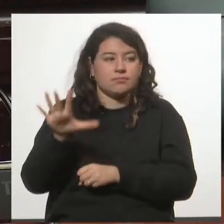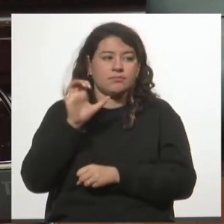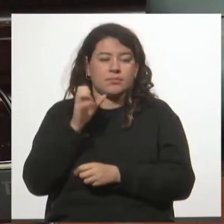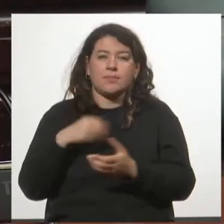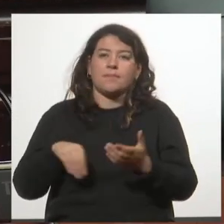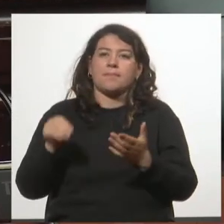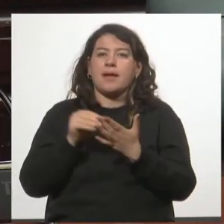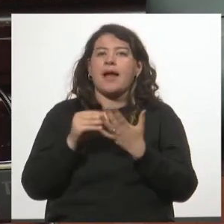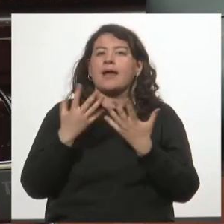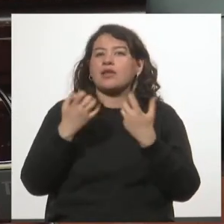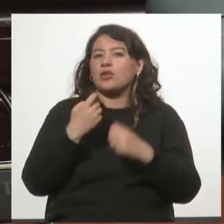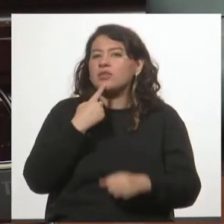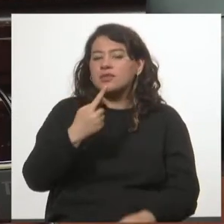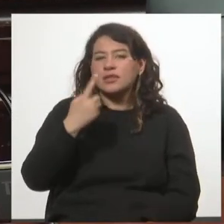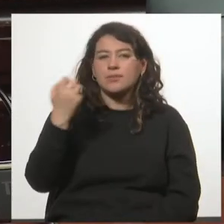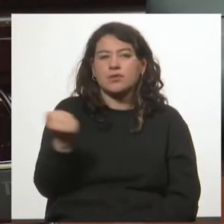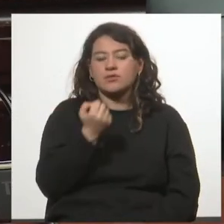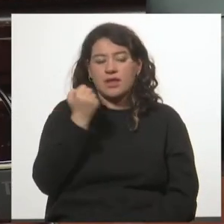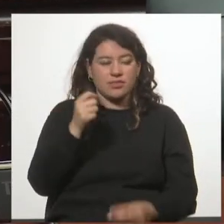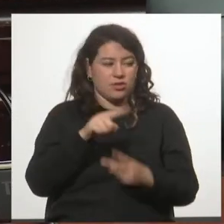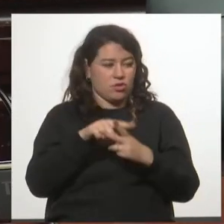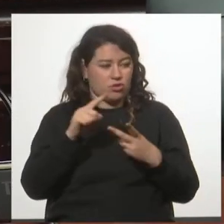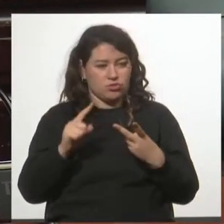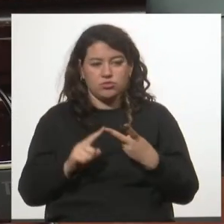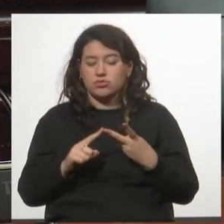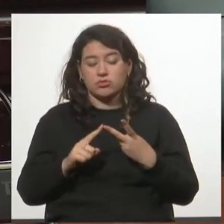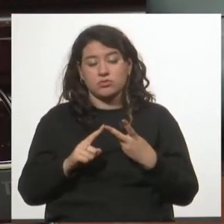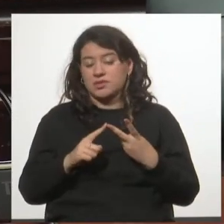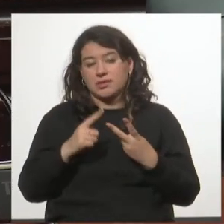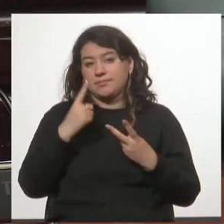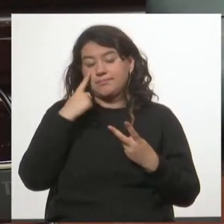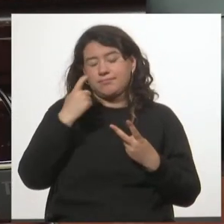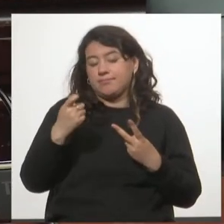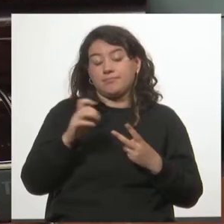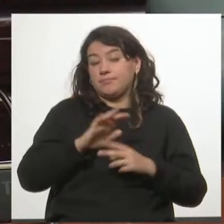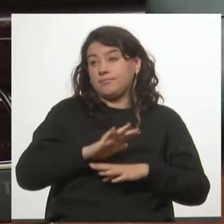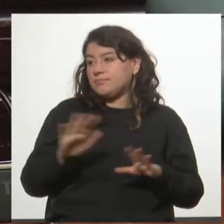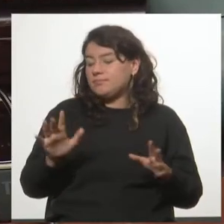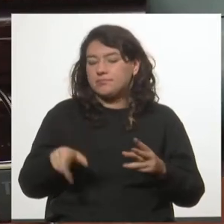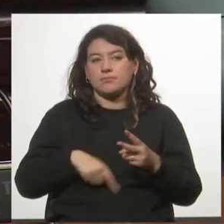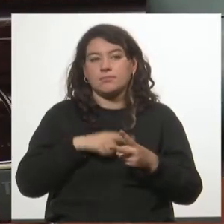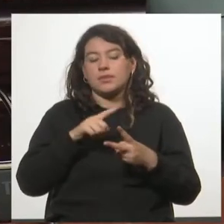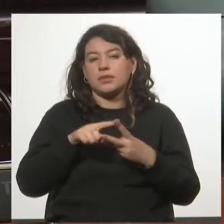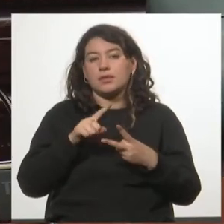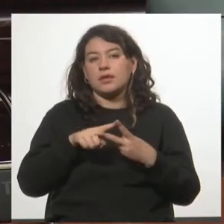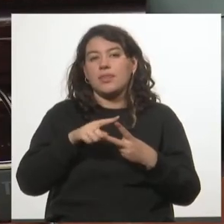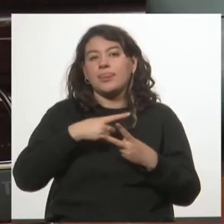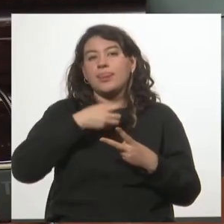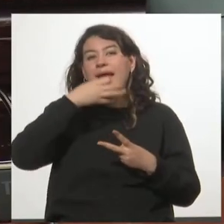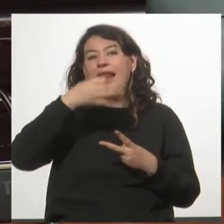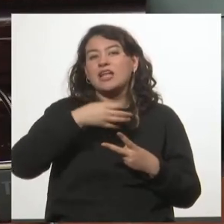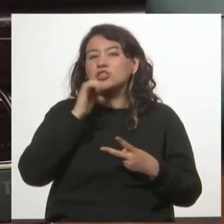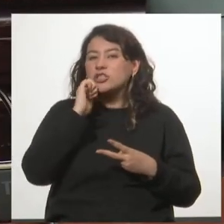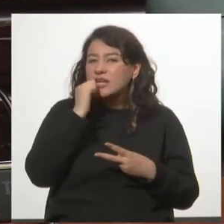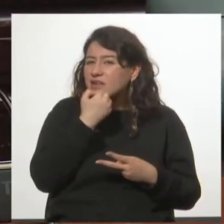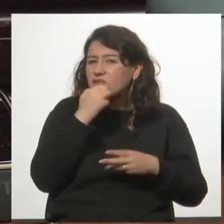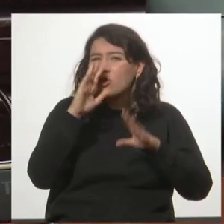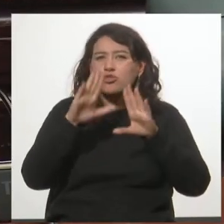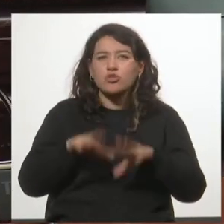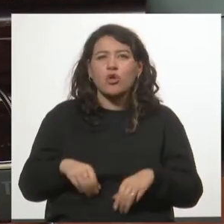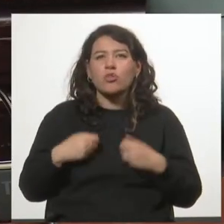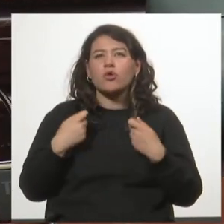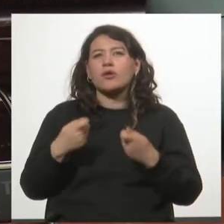yo quiero destacar un par de hecho que rompe en los ojos la declaración de secreto de todo lo gastado